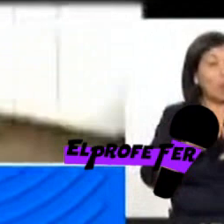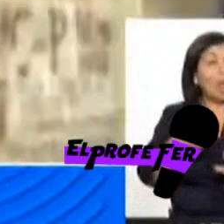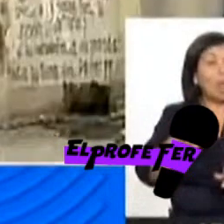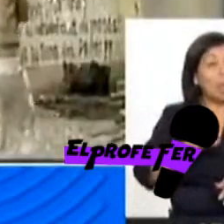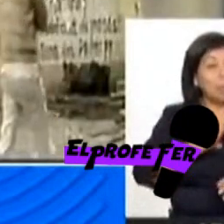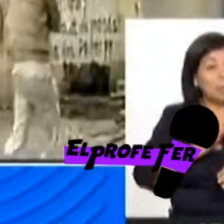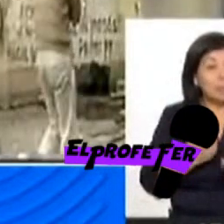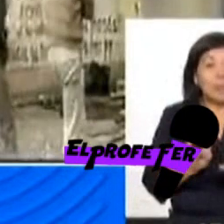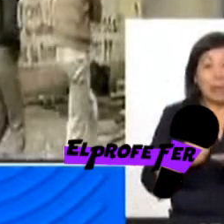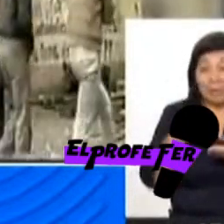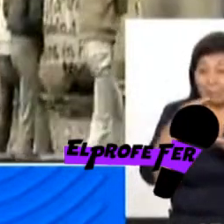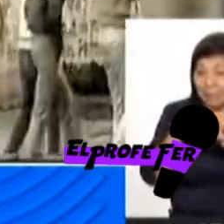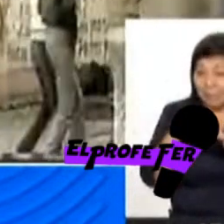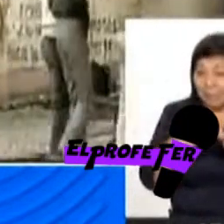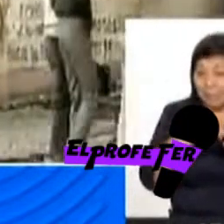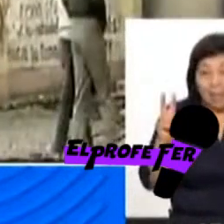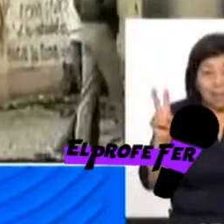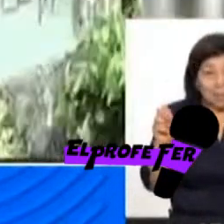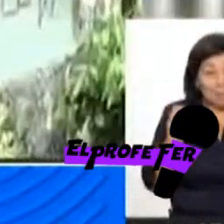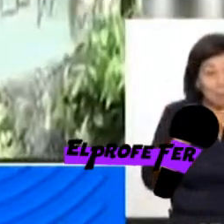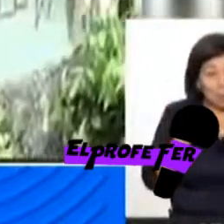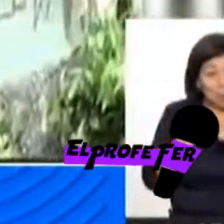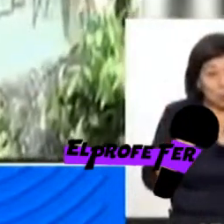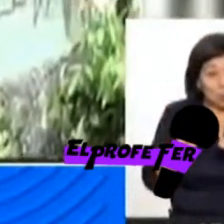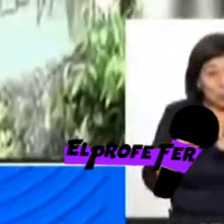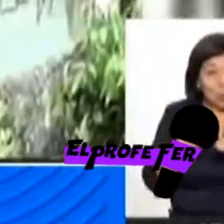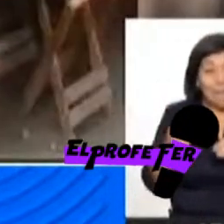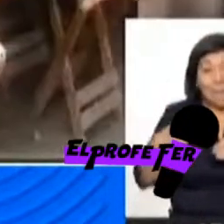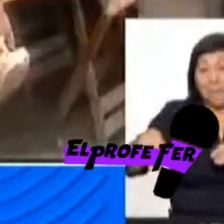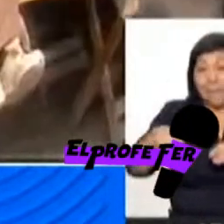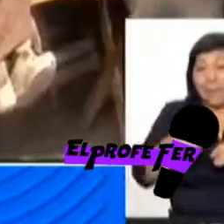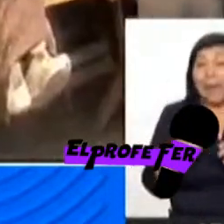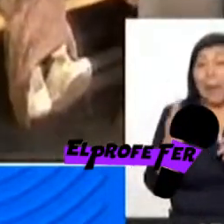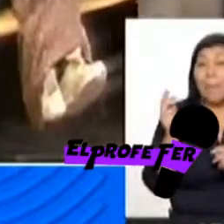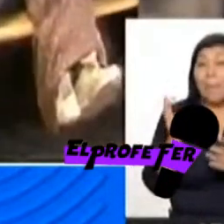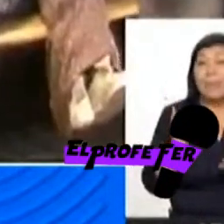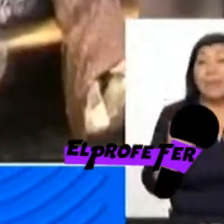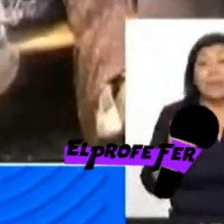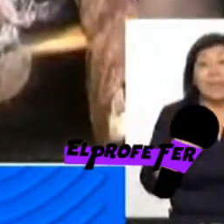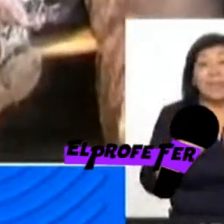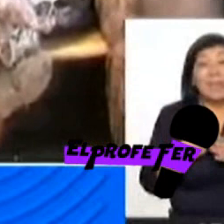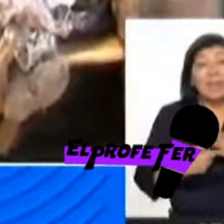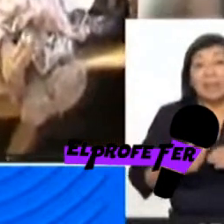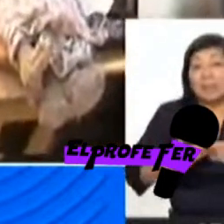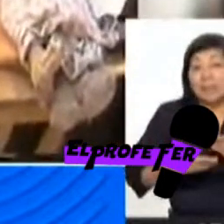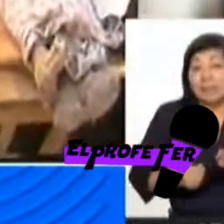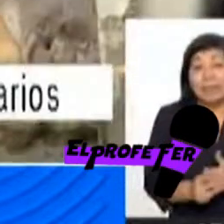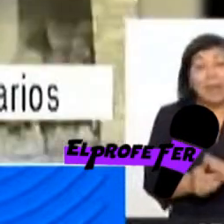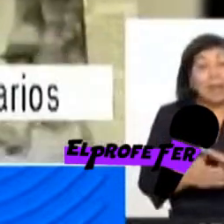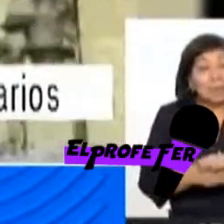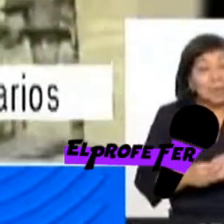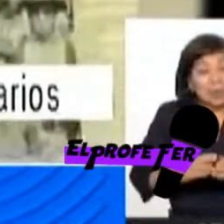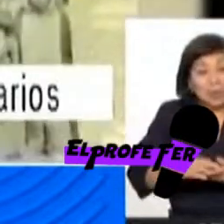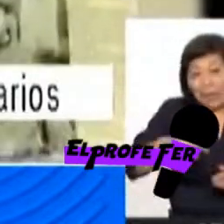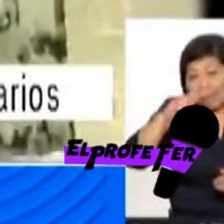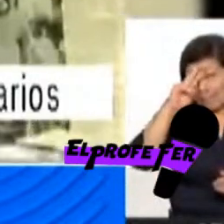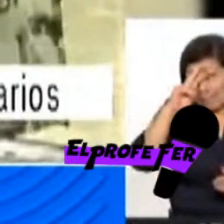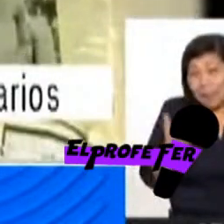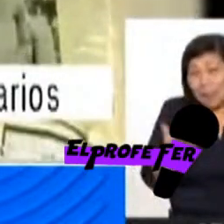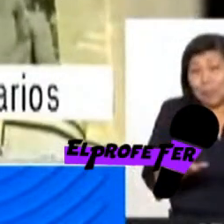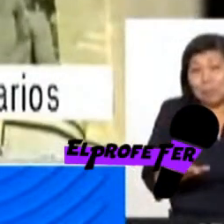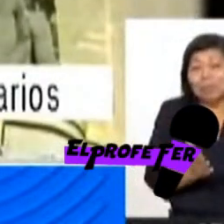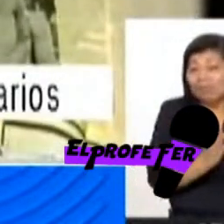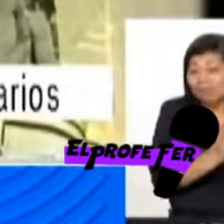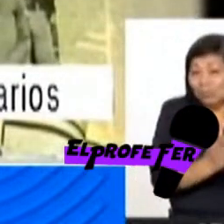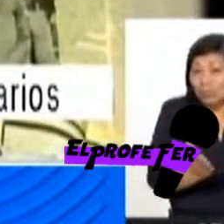emocional. Entonces, estos temas, estos cursos que tienen que ver con educación cívica, que tienen que ver con lo que ha pasado en la historia del Perú, de